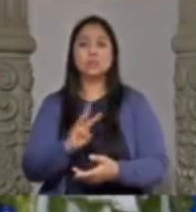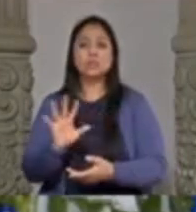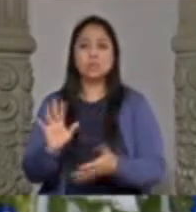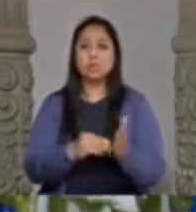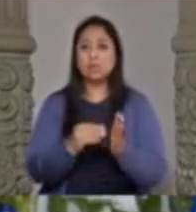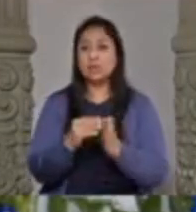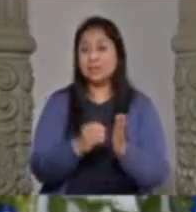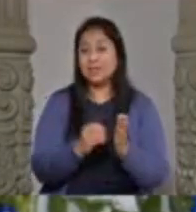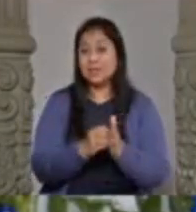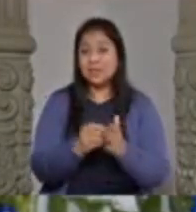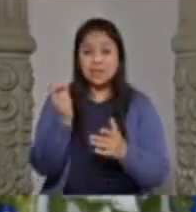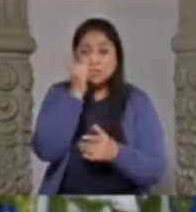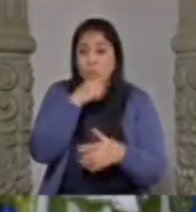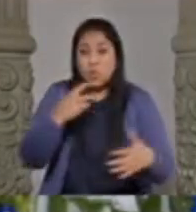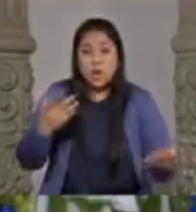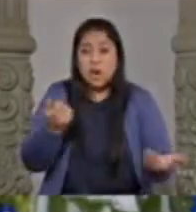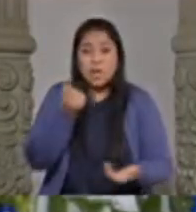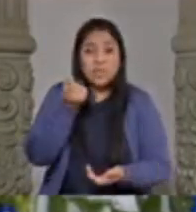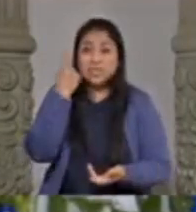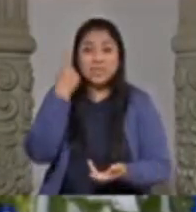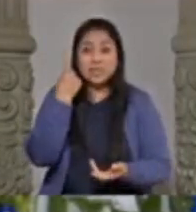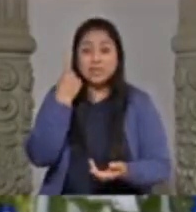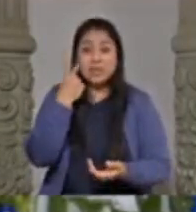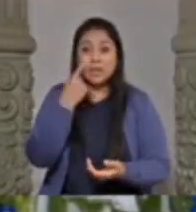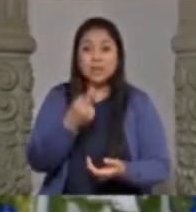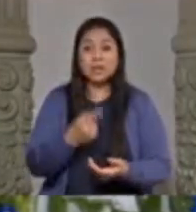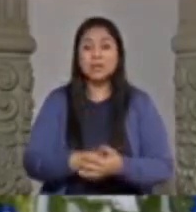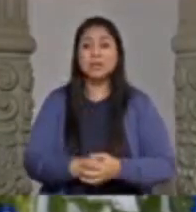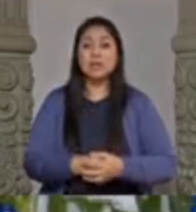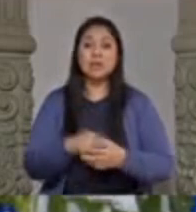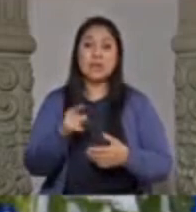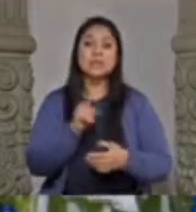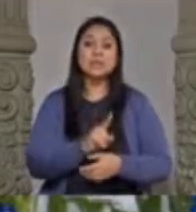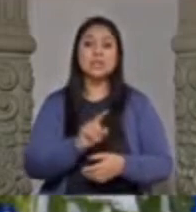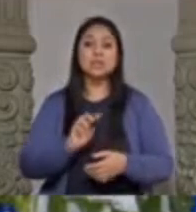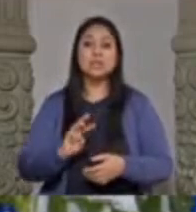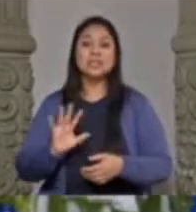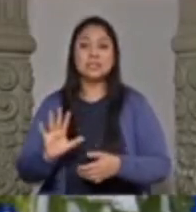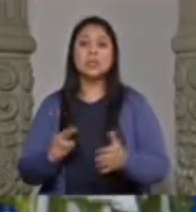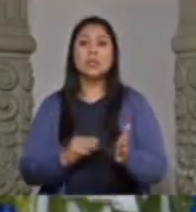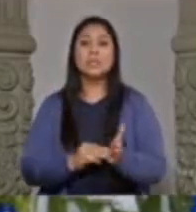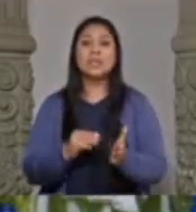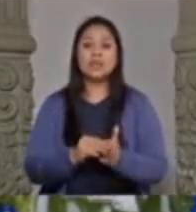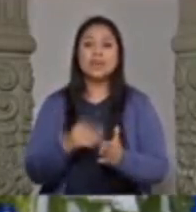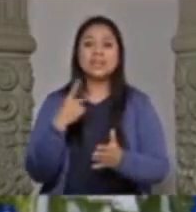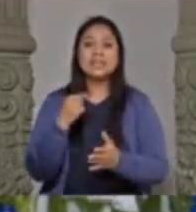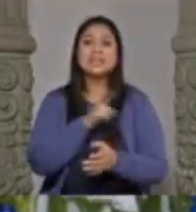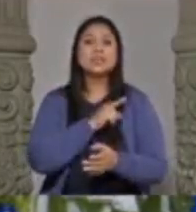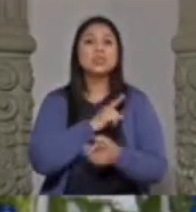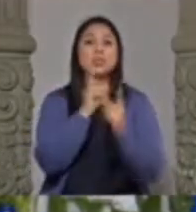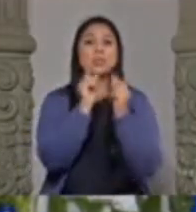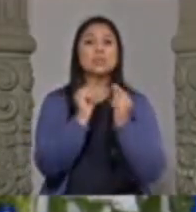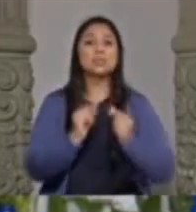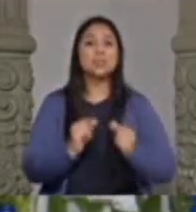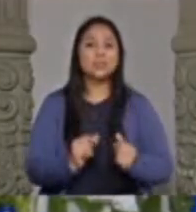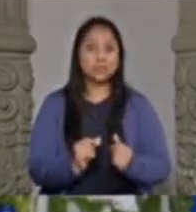quetzales, cuando no llegaban a entender que uno es 135 millones de una transferencia presupuestaria